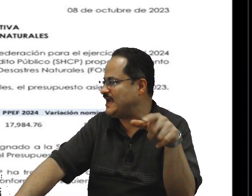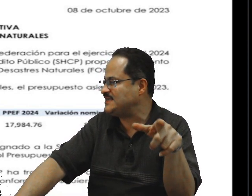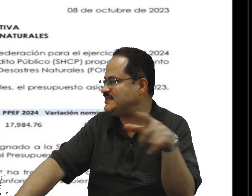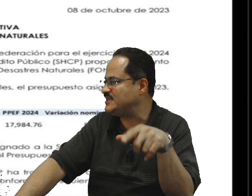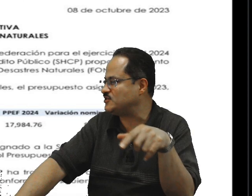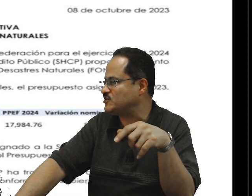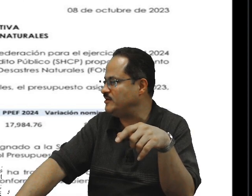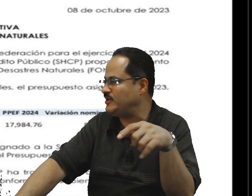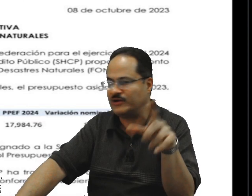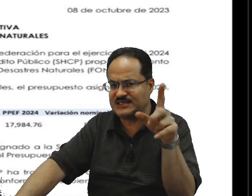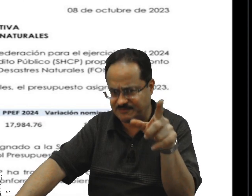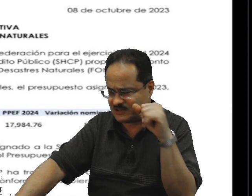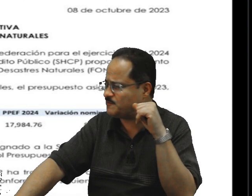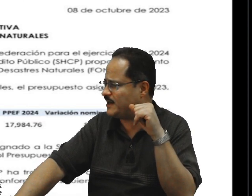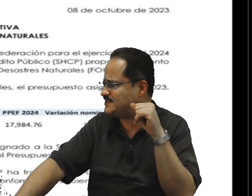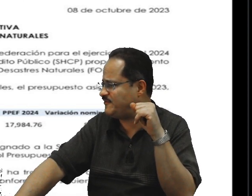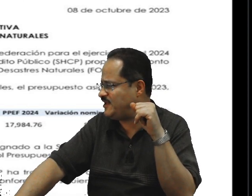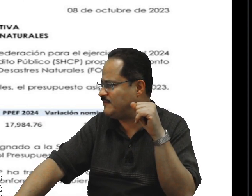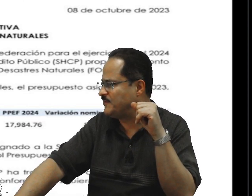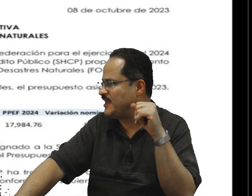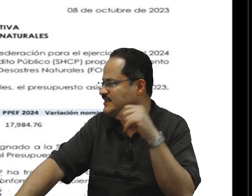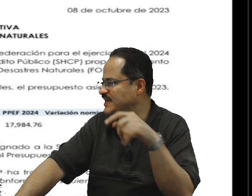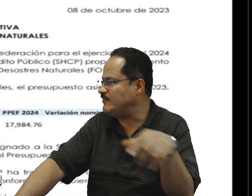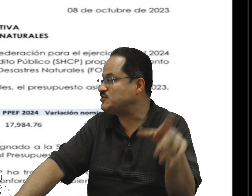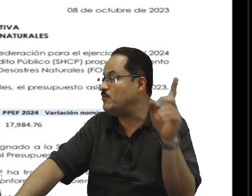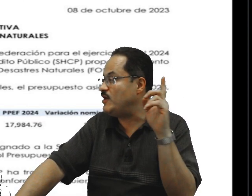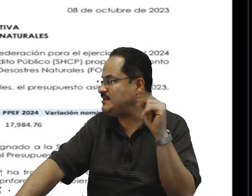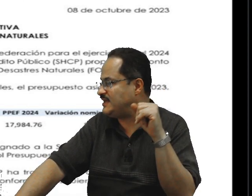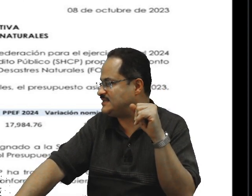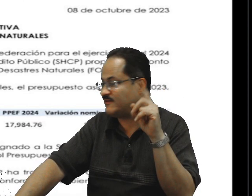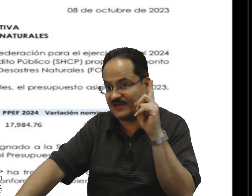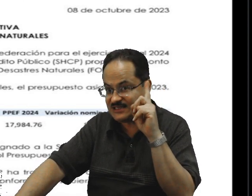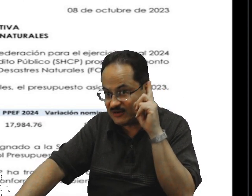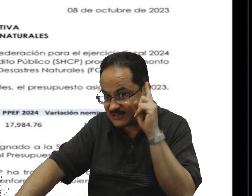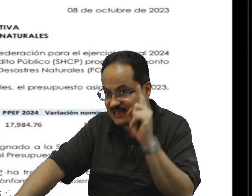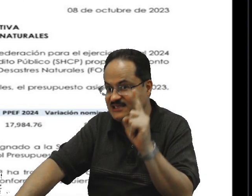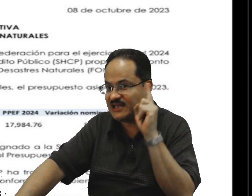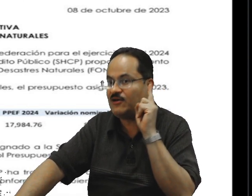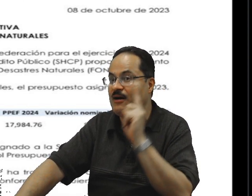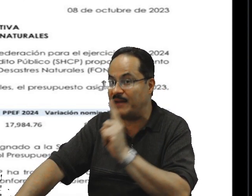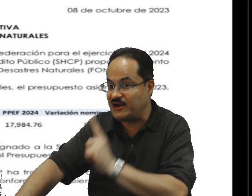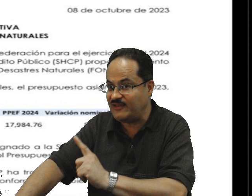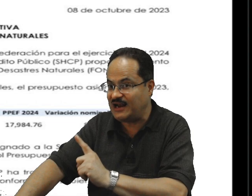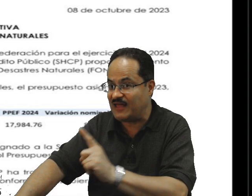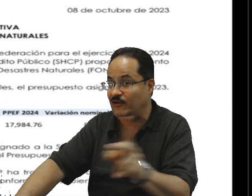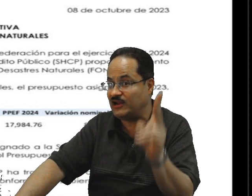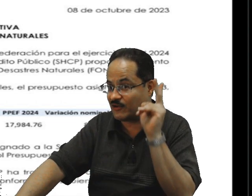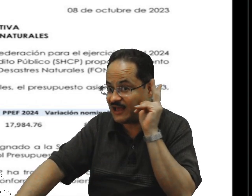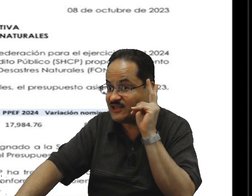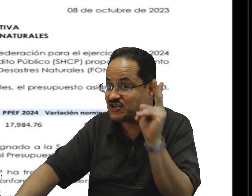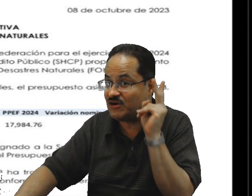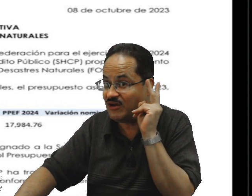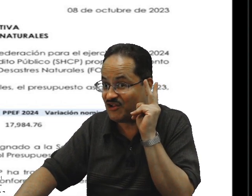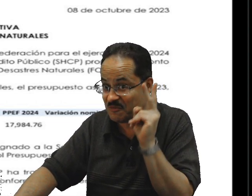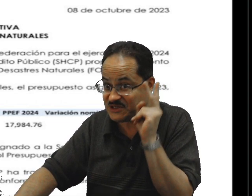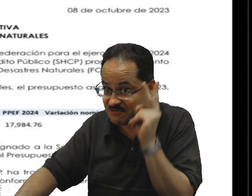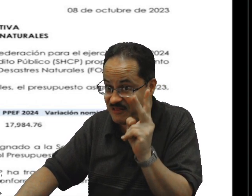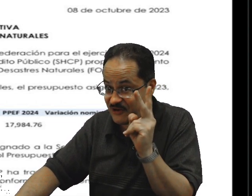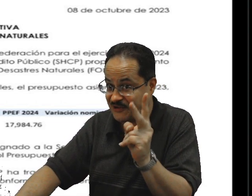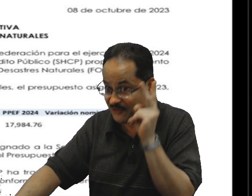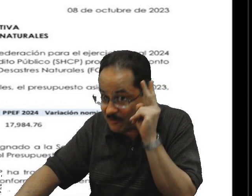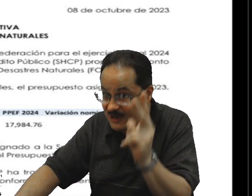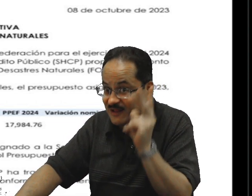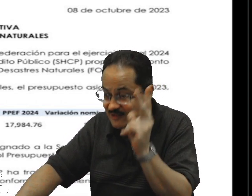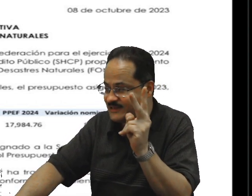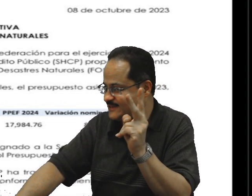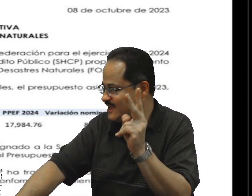Proponen casi 18000 millones de pesos para este fin ya no es como antes fíjense lo que está diciendo Mario delgado y lo que ha dicho López Obrador